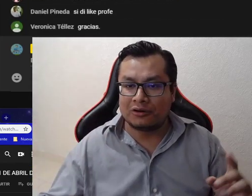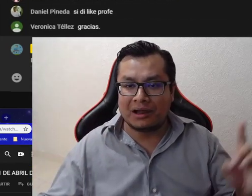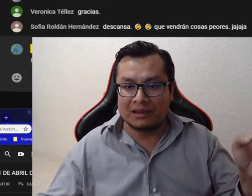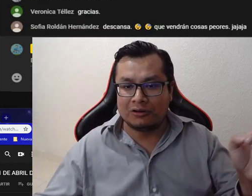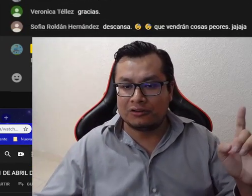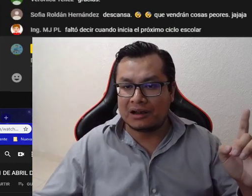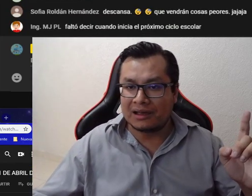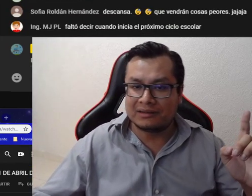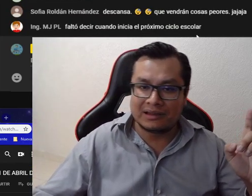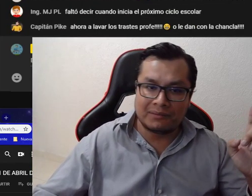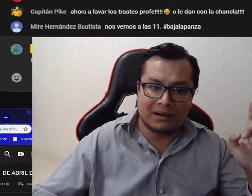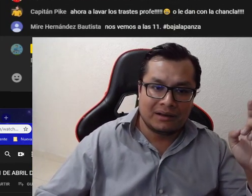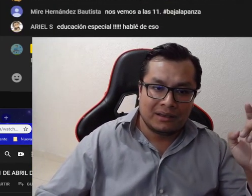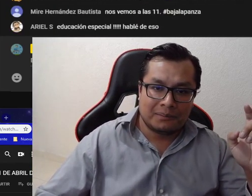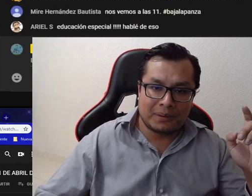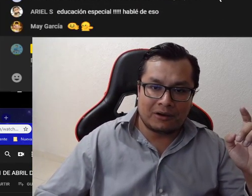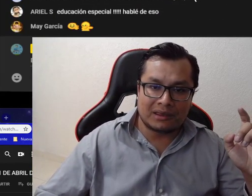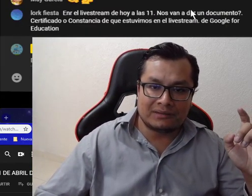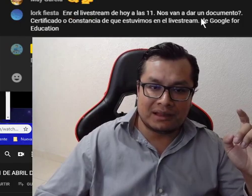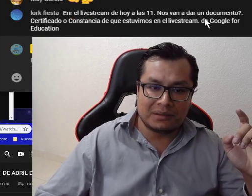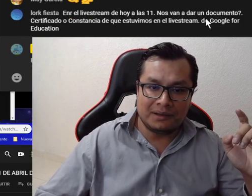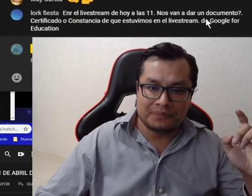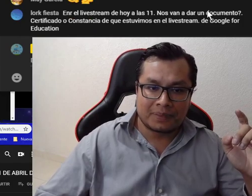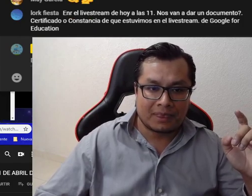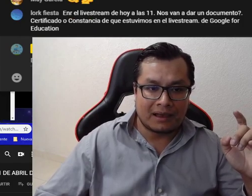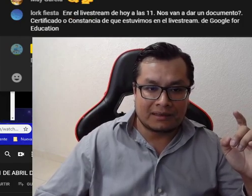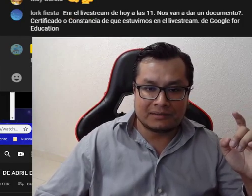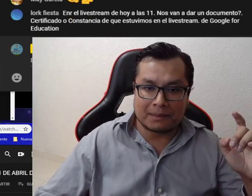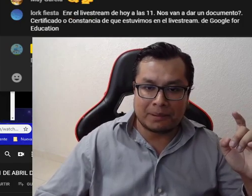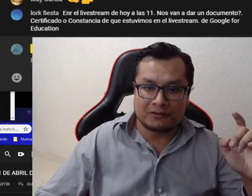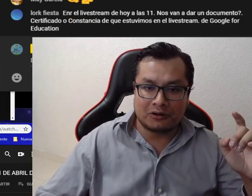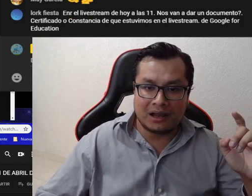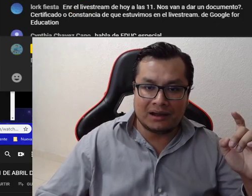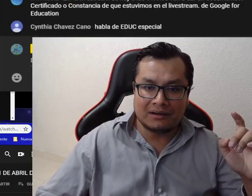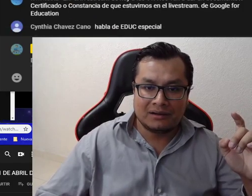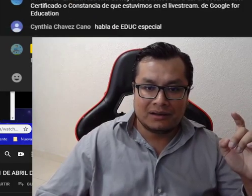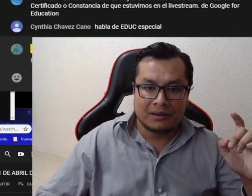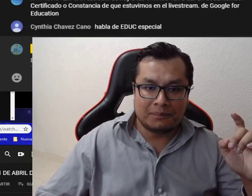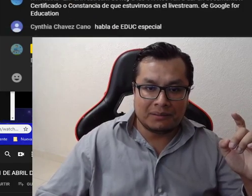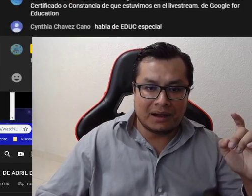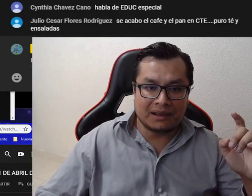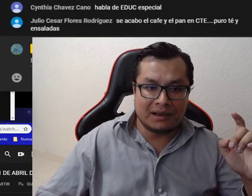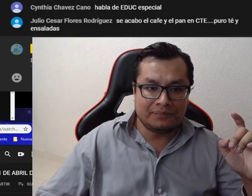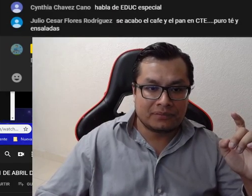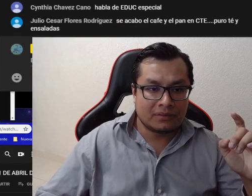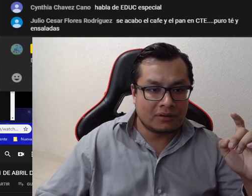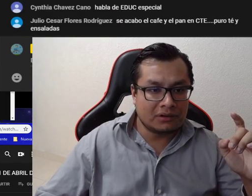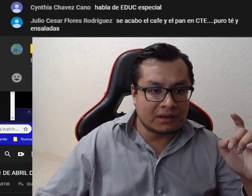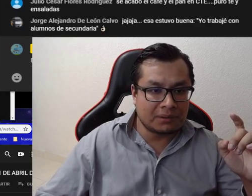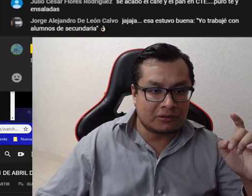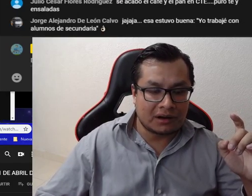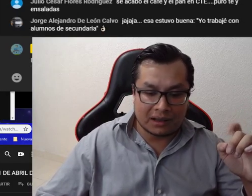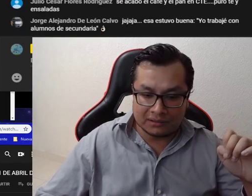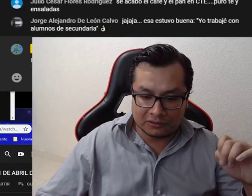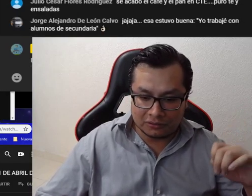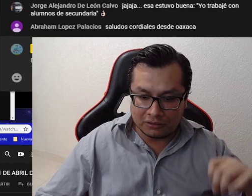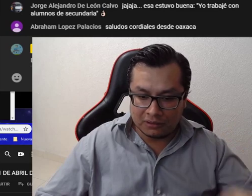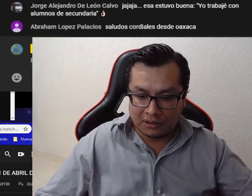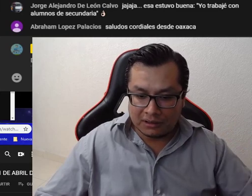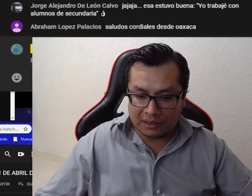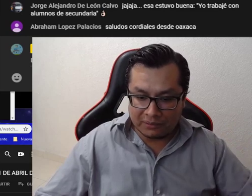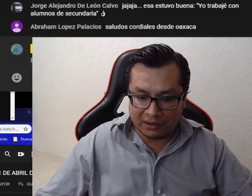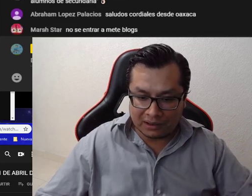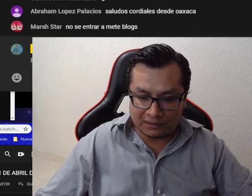de preescolar. Digo, no se alcanzan a ver, pero aquí están, mira. Aquí está preescolar. Primaria, ¿dónde está preescolar? Ah, se